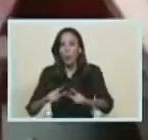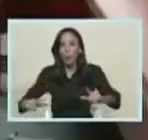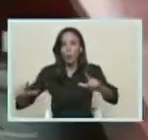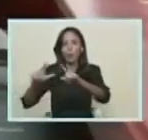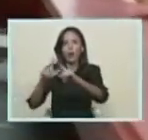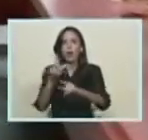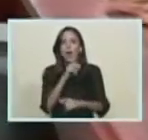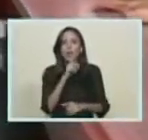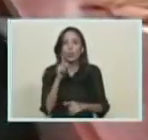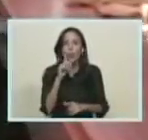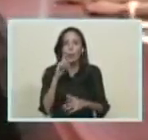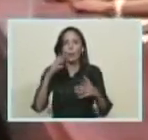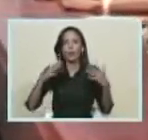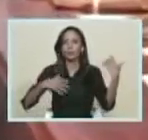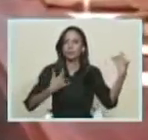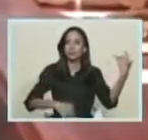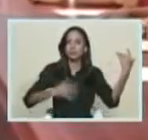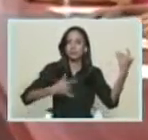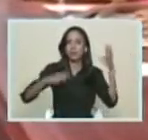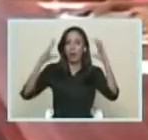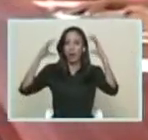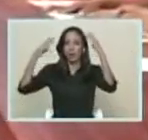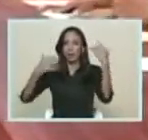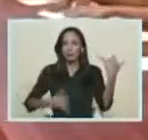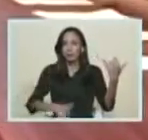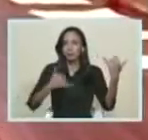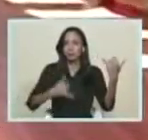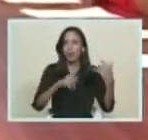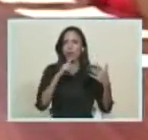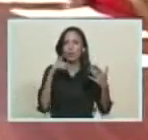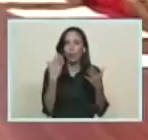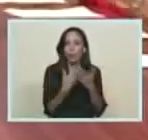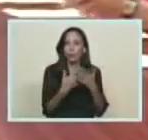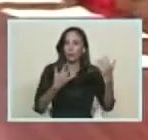Primera, lleva el nombre de nuestro cantautor.